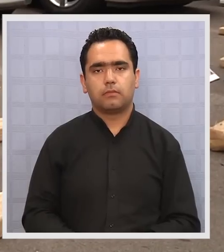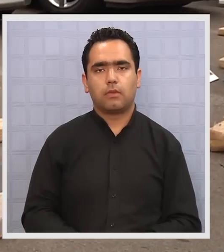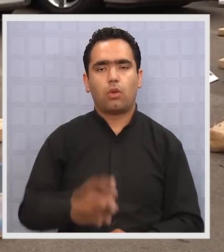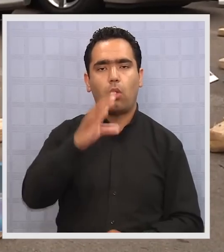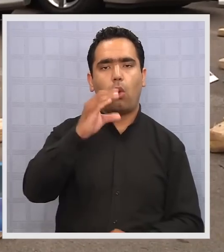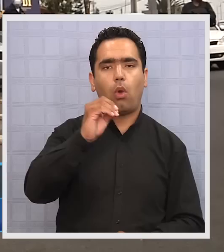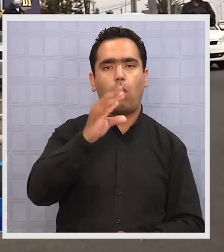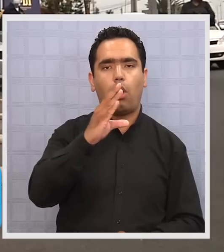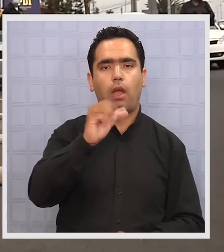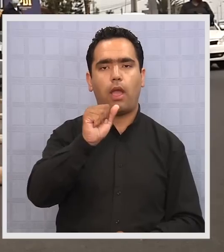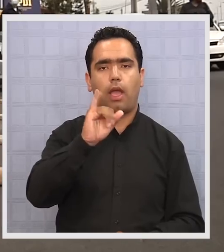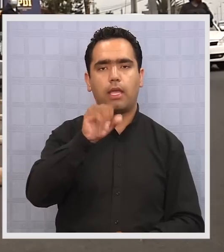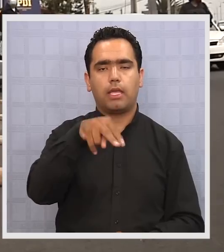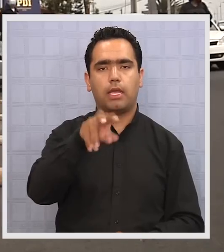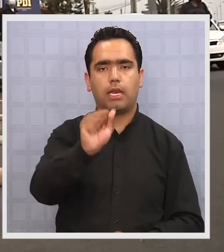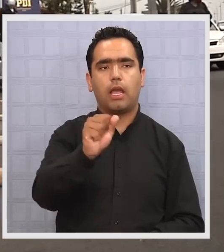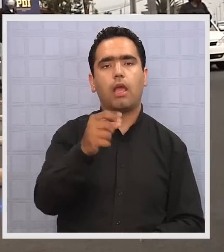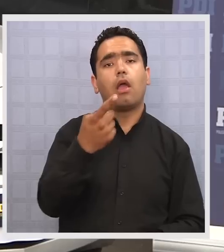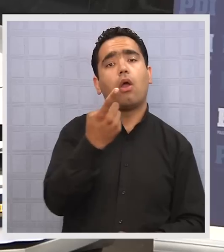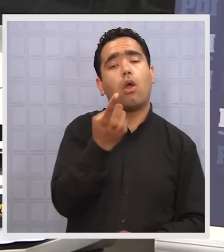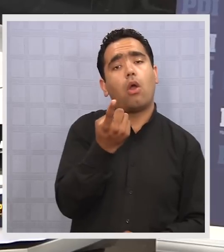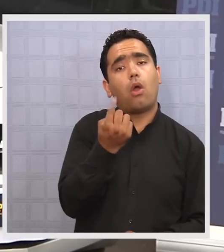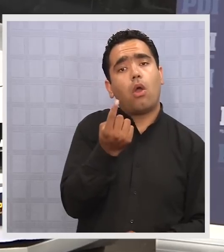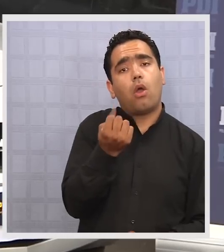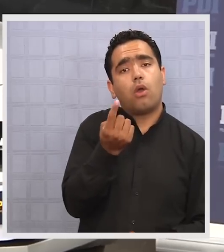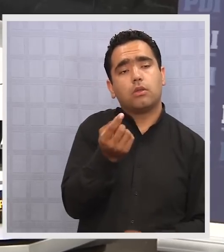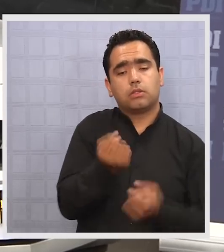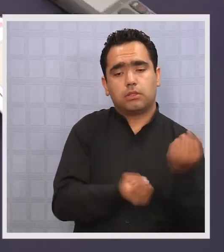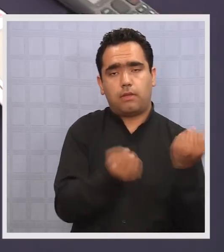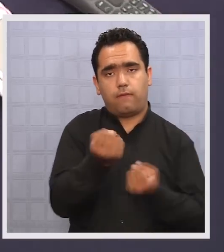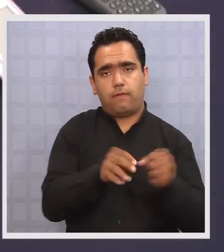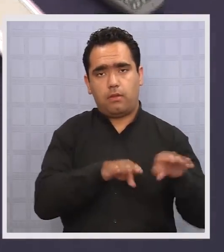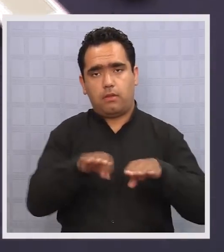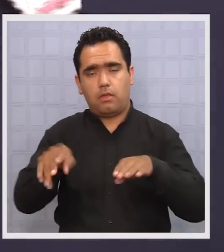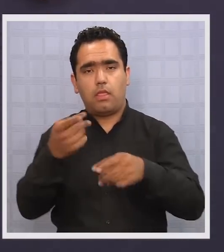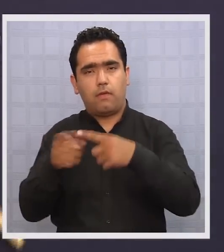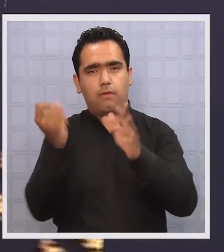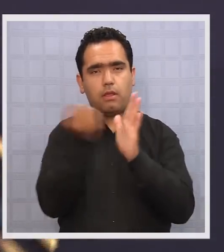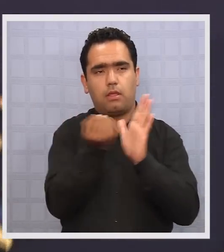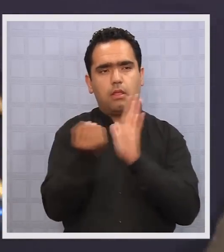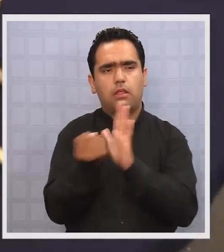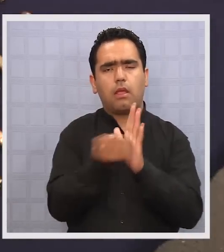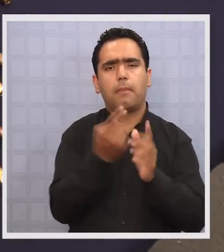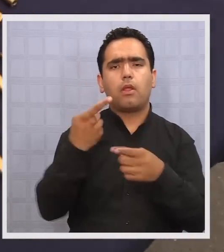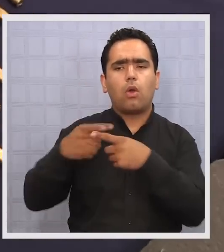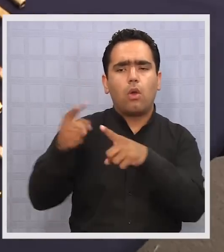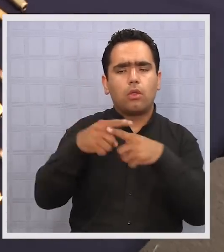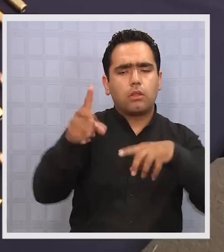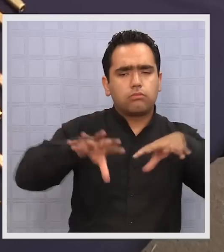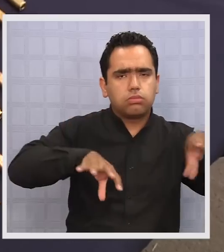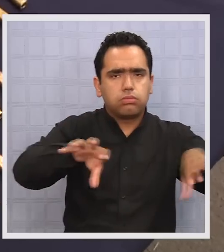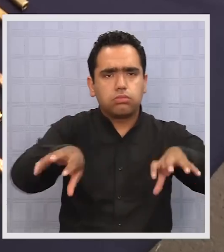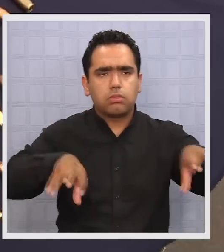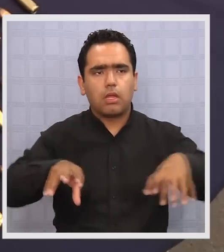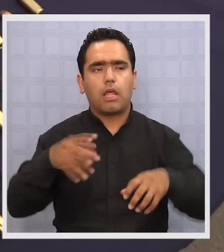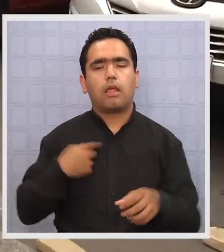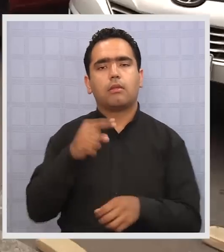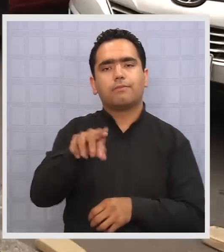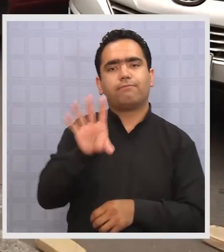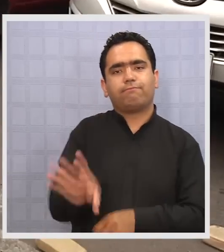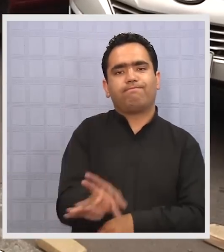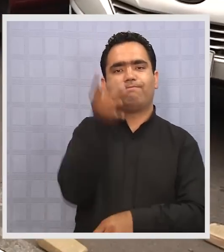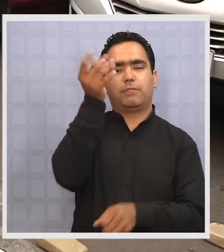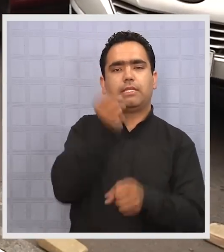clorhidrato de cocaína, 11 modernos vehículos de distintos modelos y marcas y la incautación de otros bienes fue el resultado del